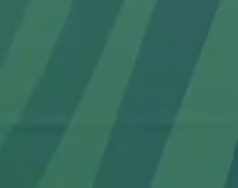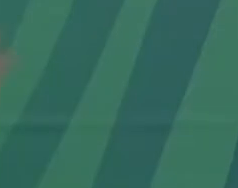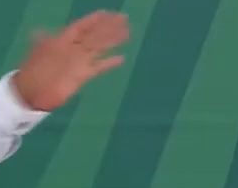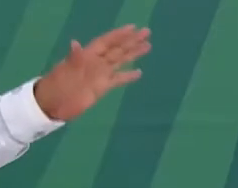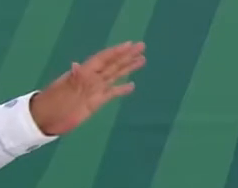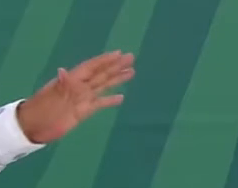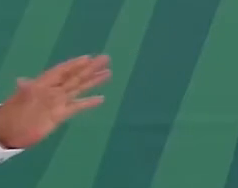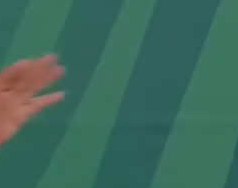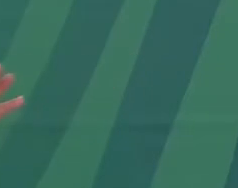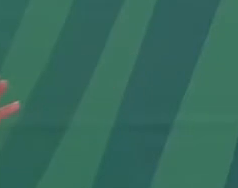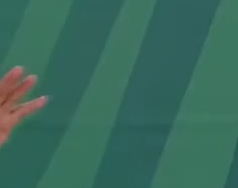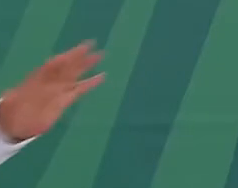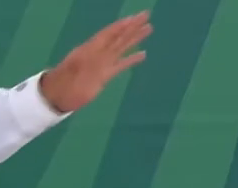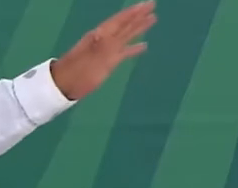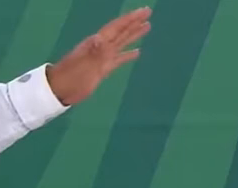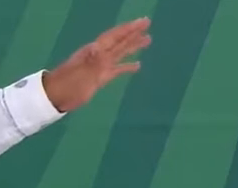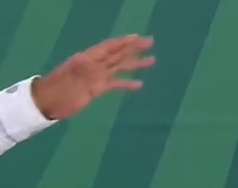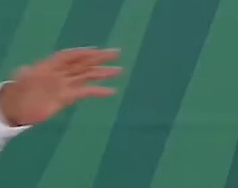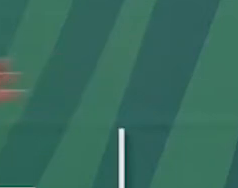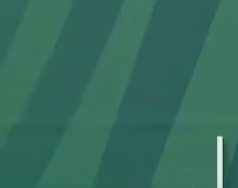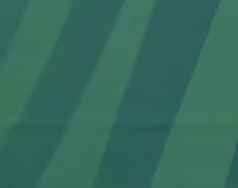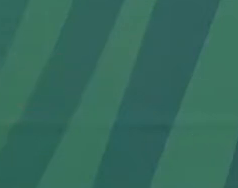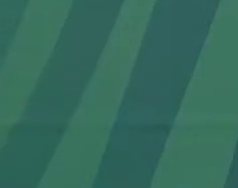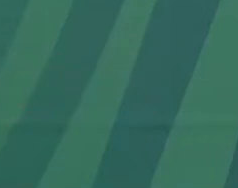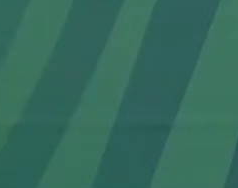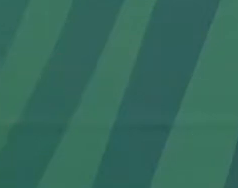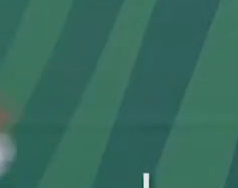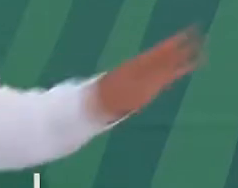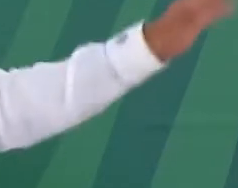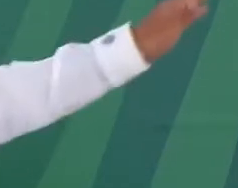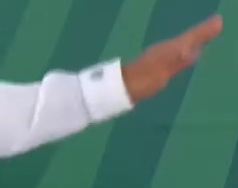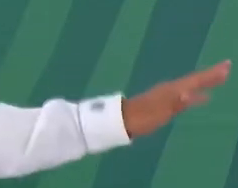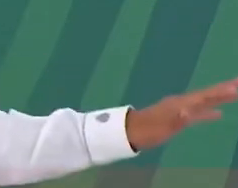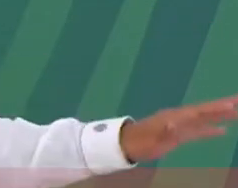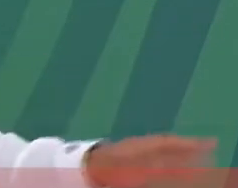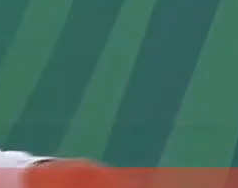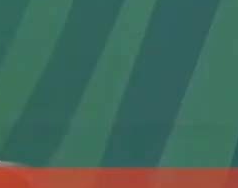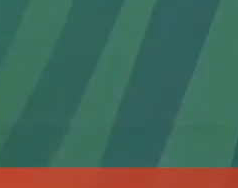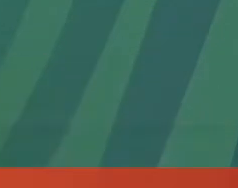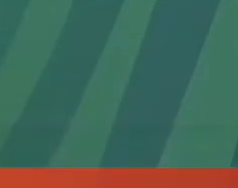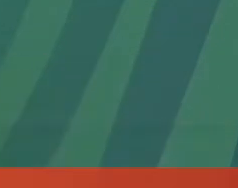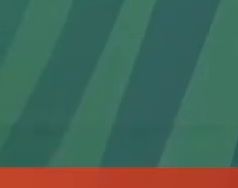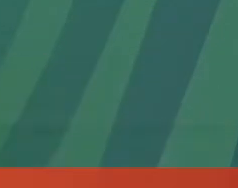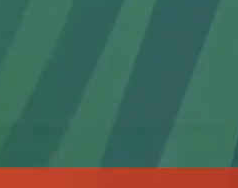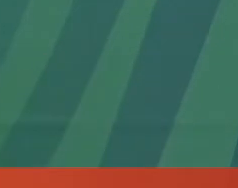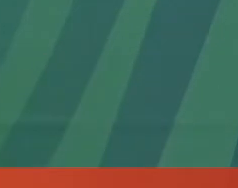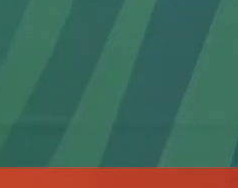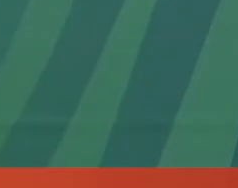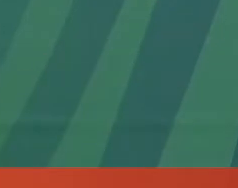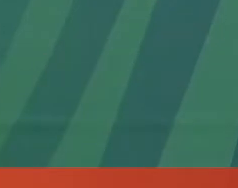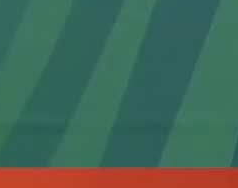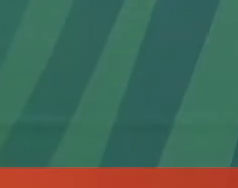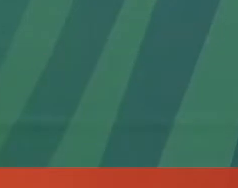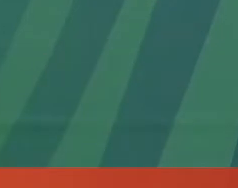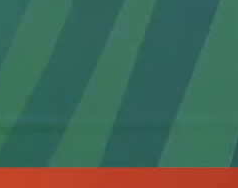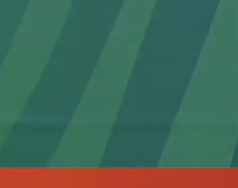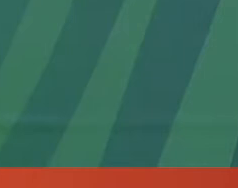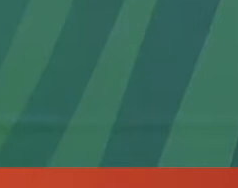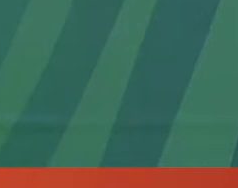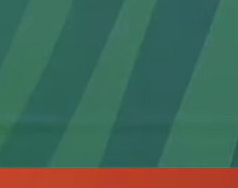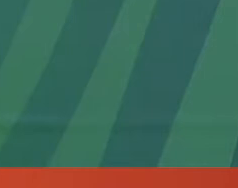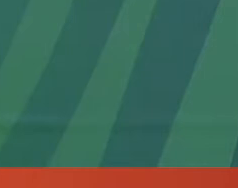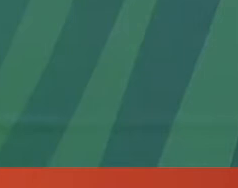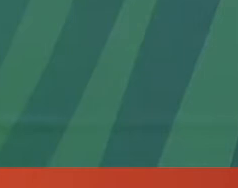porque la querían destruir a la Comisión Federal de Electricidad, dándole toda la preferencia a las empresas